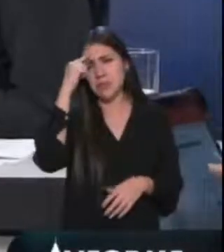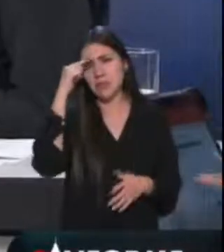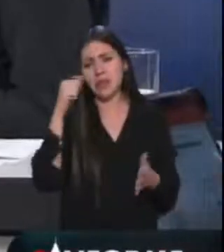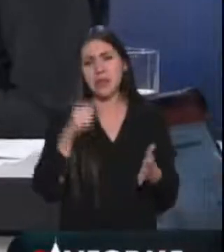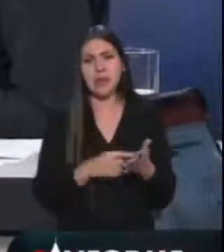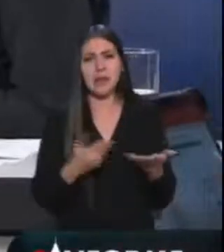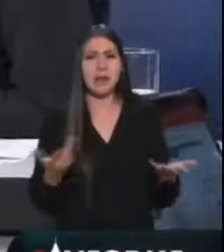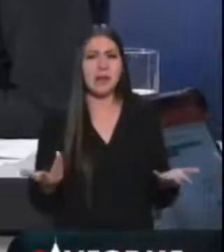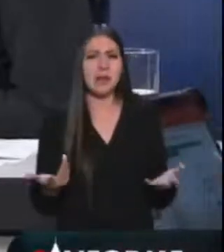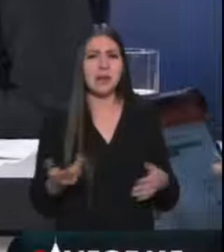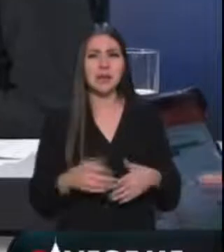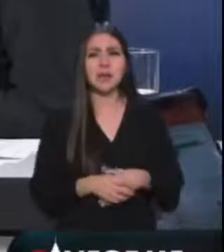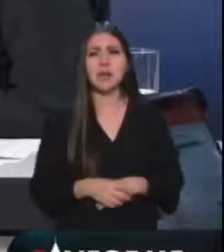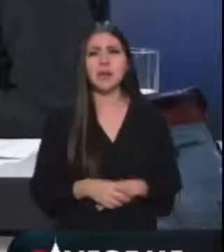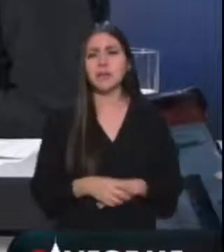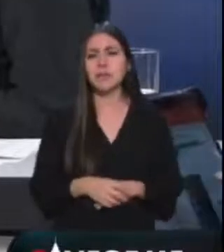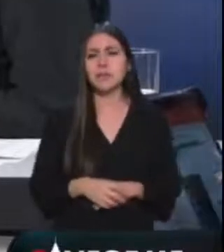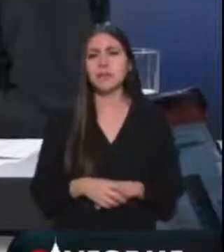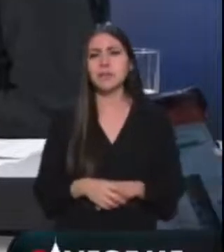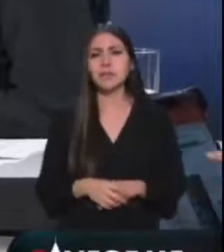poco